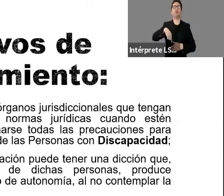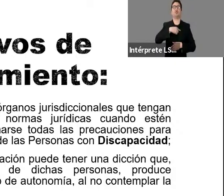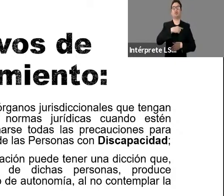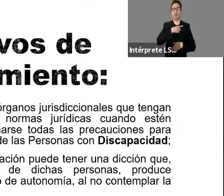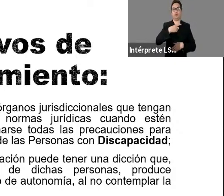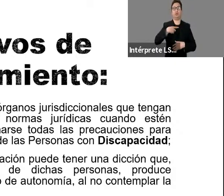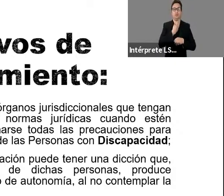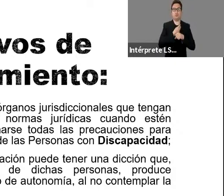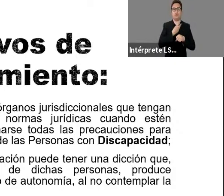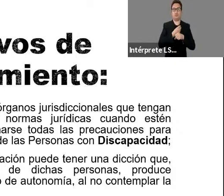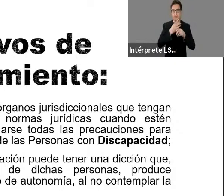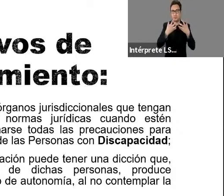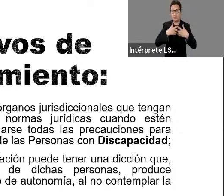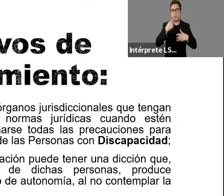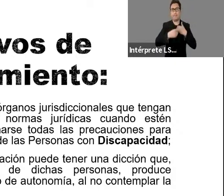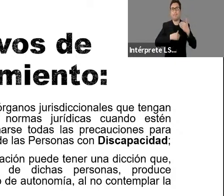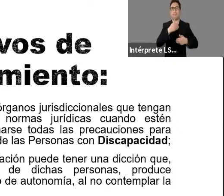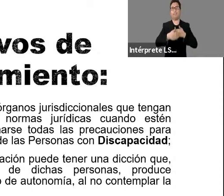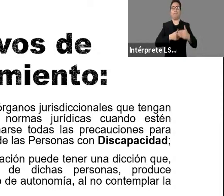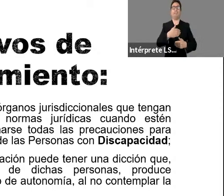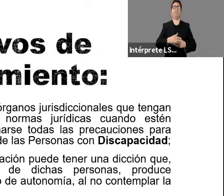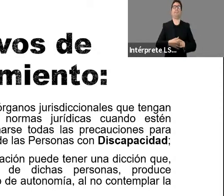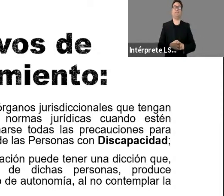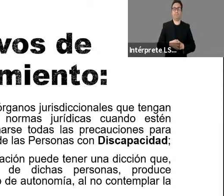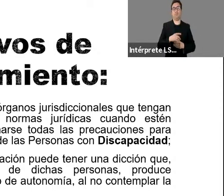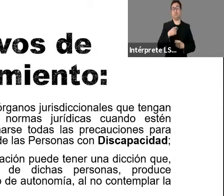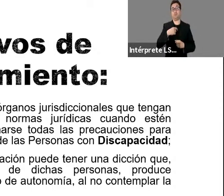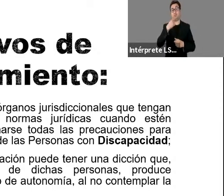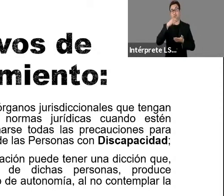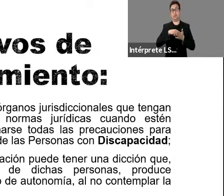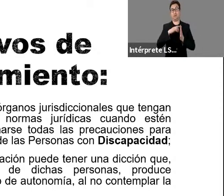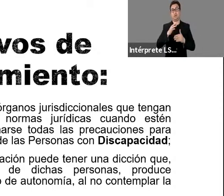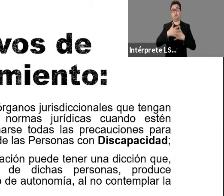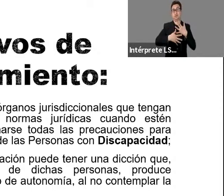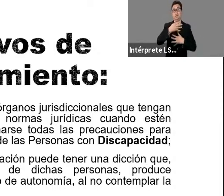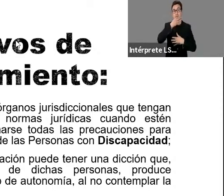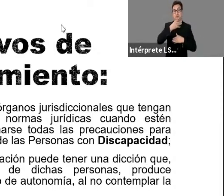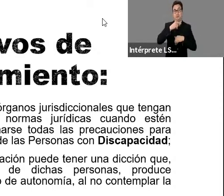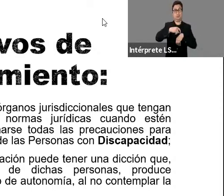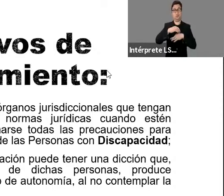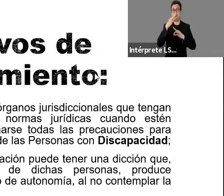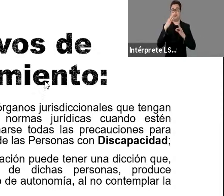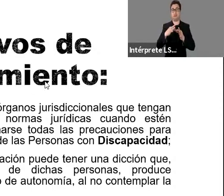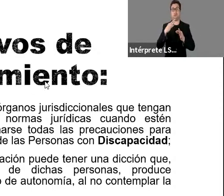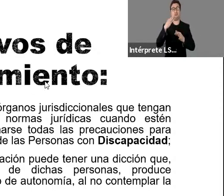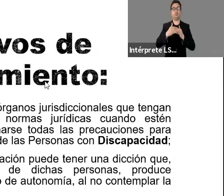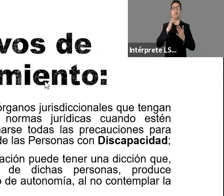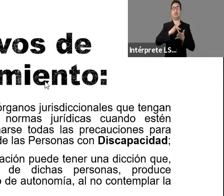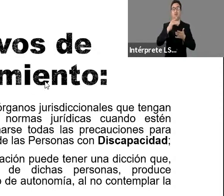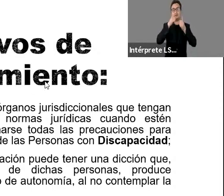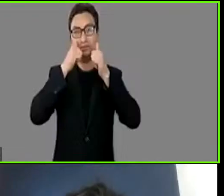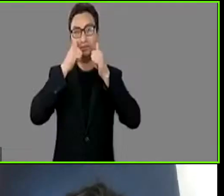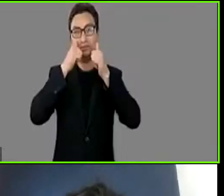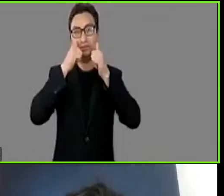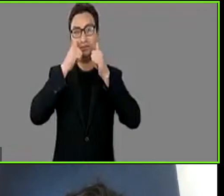ajustes al procedimiento. Creo que ya son mis 15 minutos. Muchas gracias por la escucha.